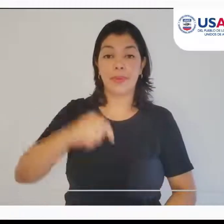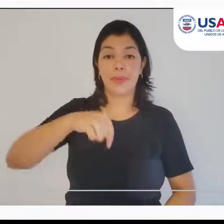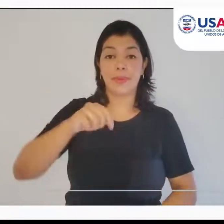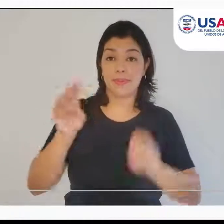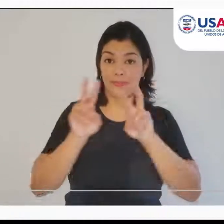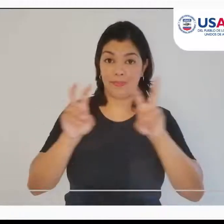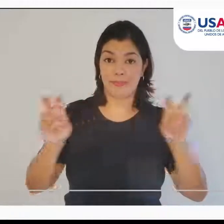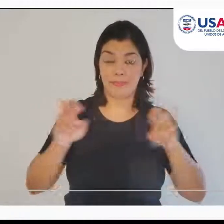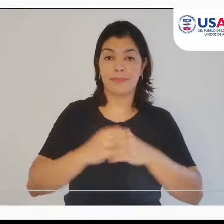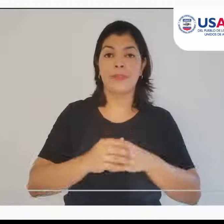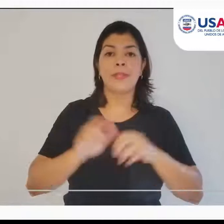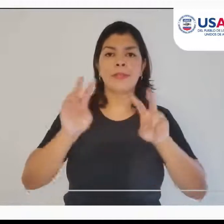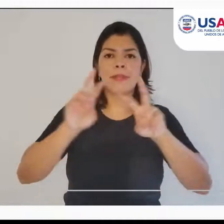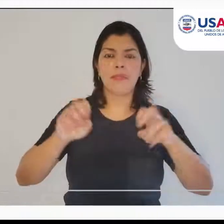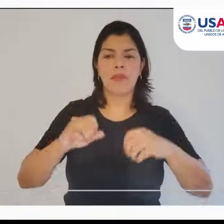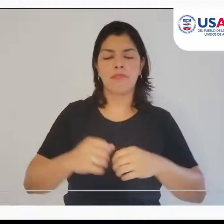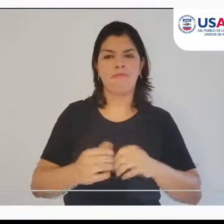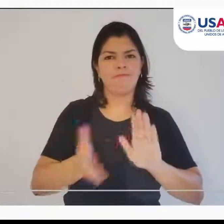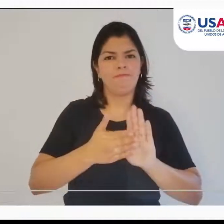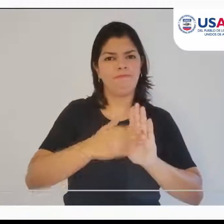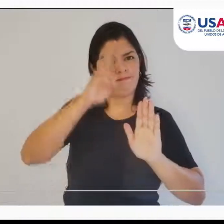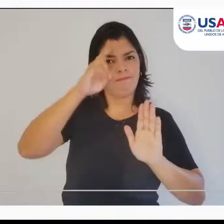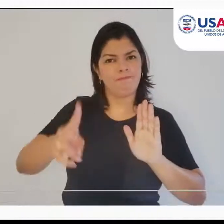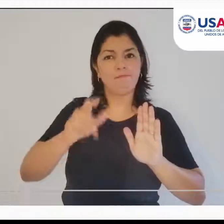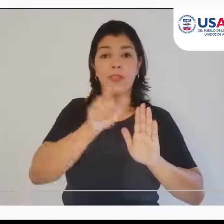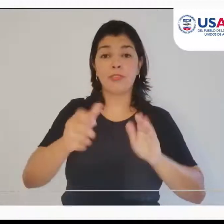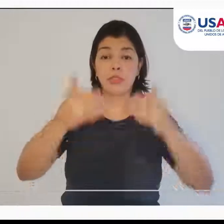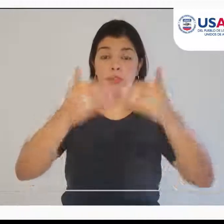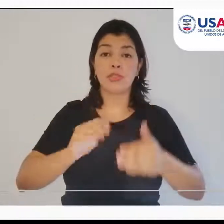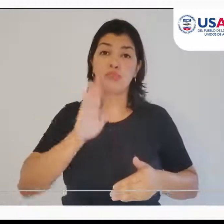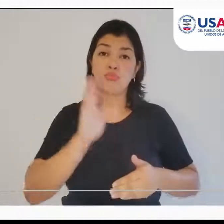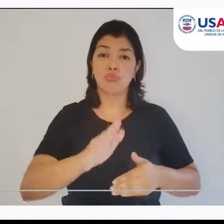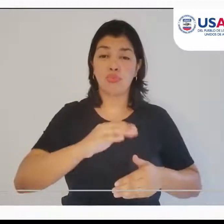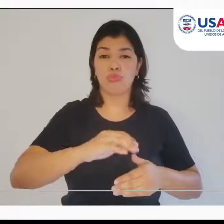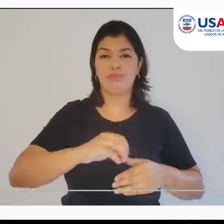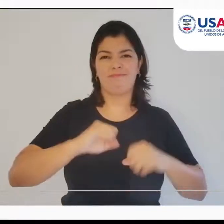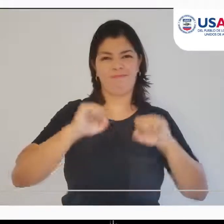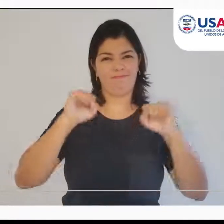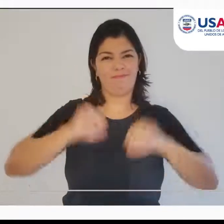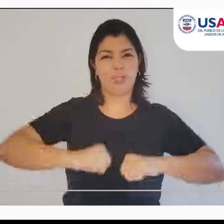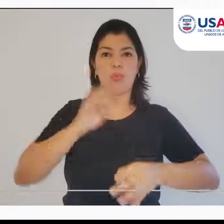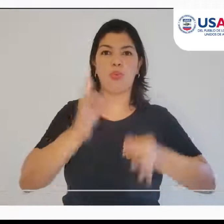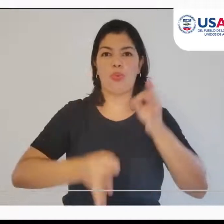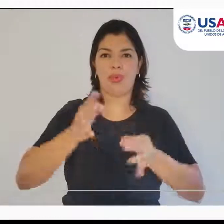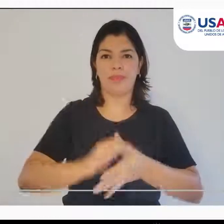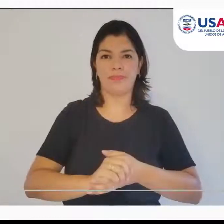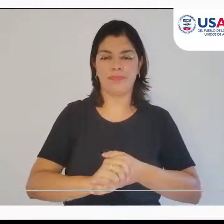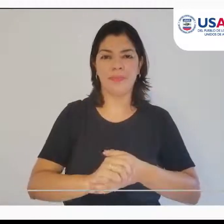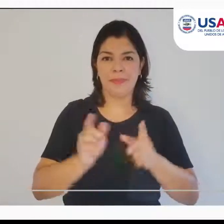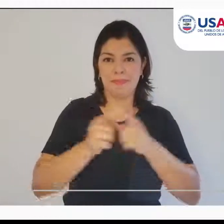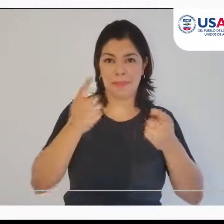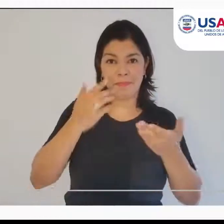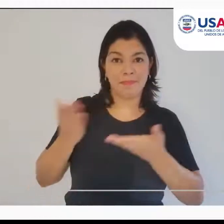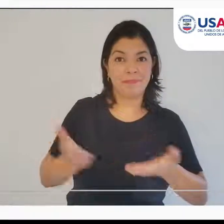El día de hoy vamos a hablar acerca de la garantía de la capacidad jurídica para las personas con discapacidad. Le doy la bienvenida a mis compañeros de